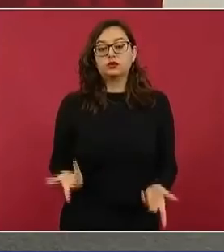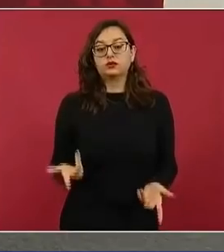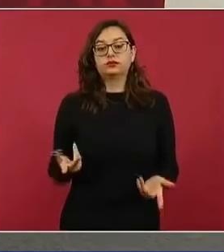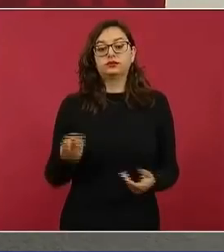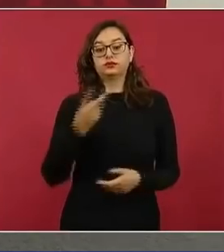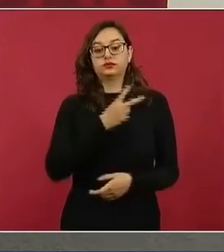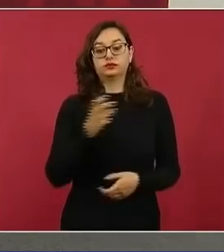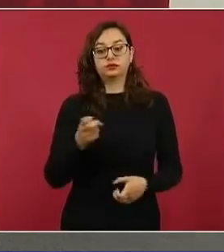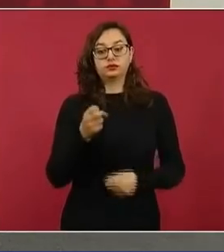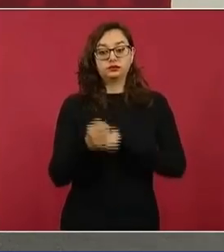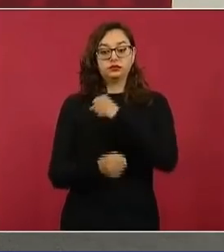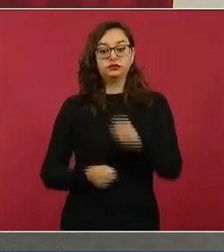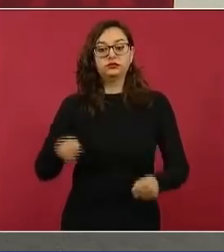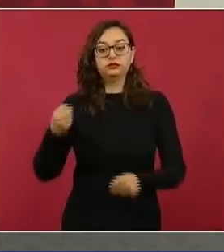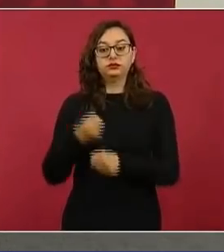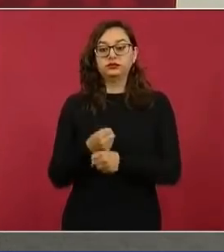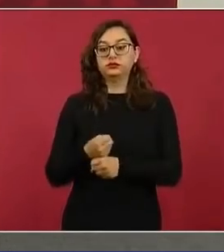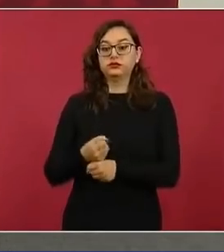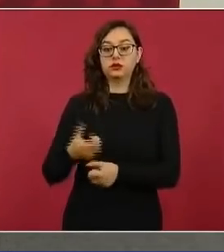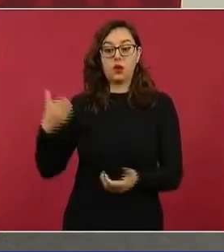200 años ha habido una